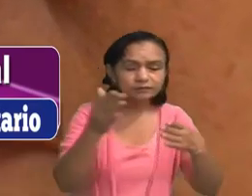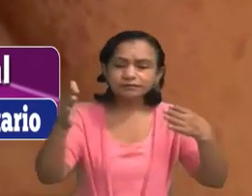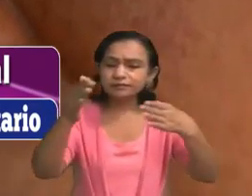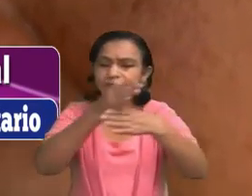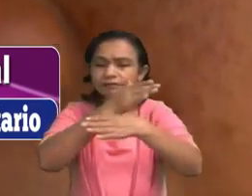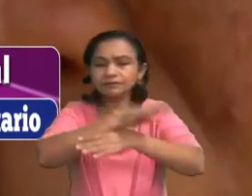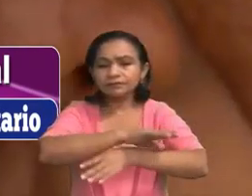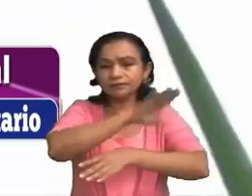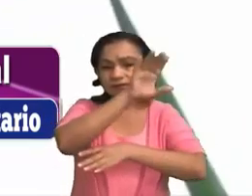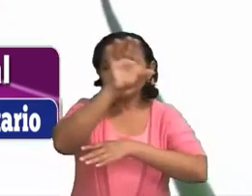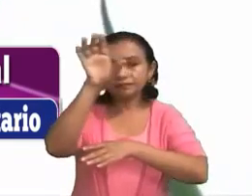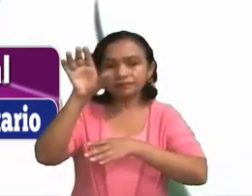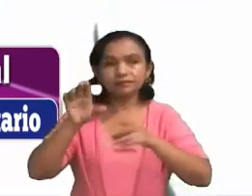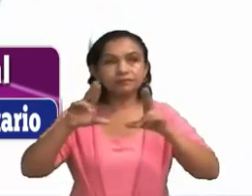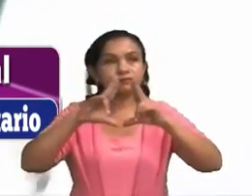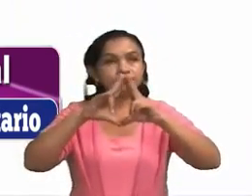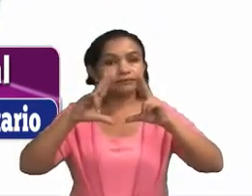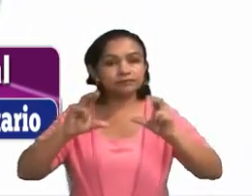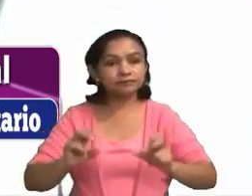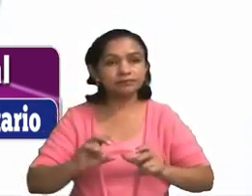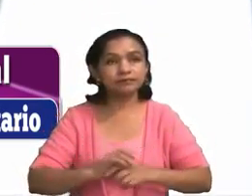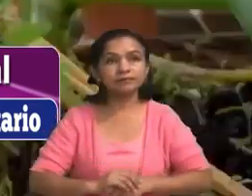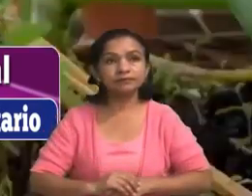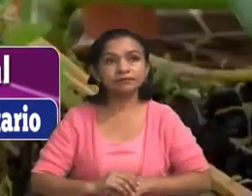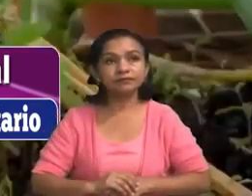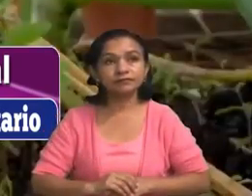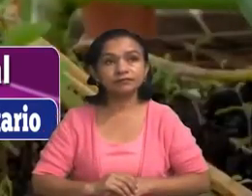país. Así es que